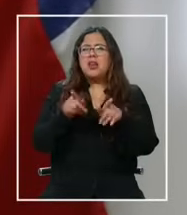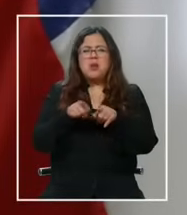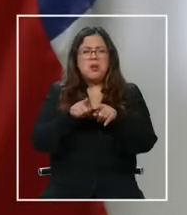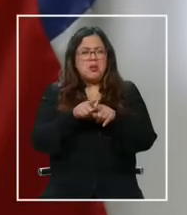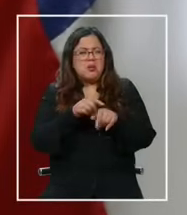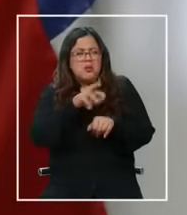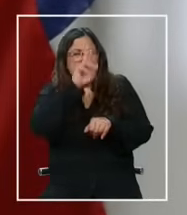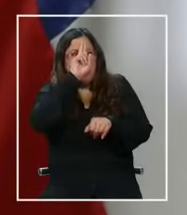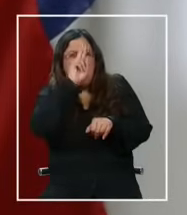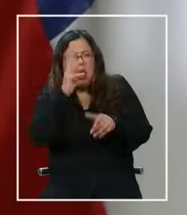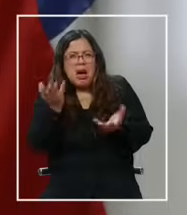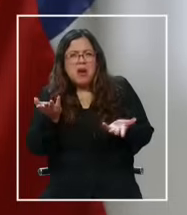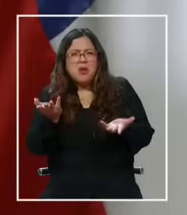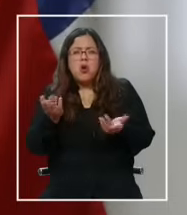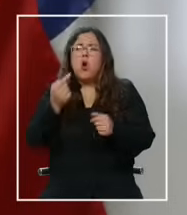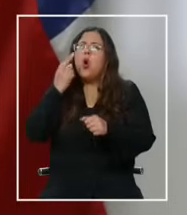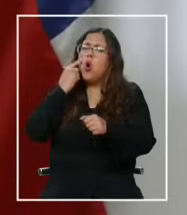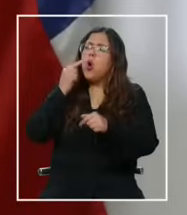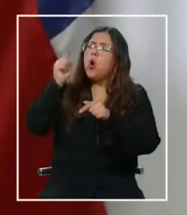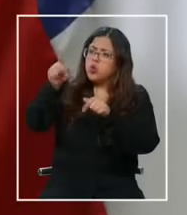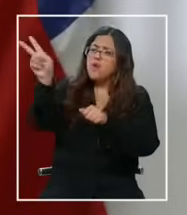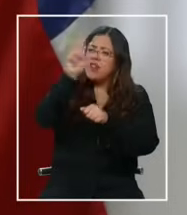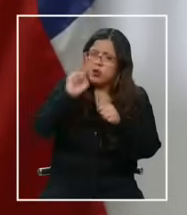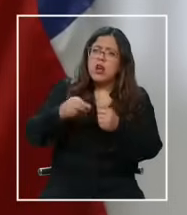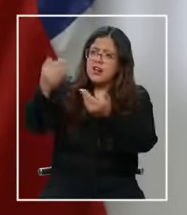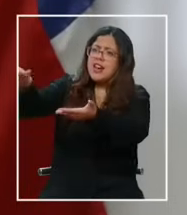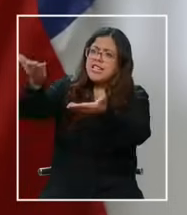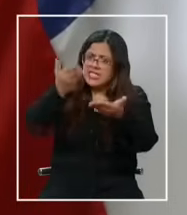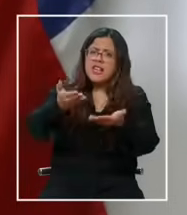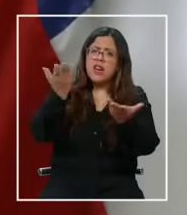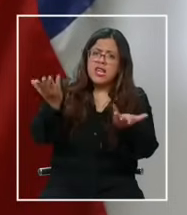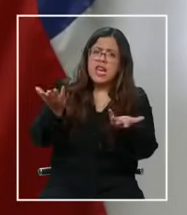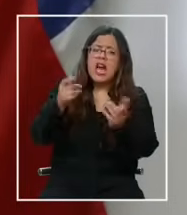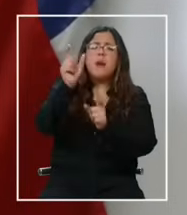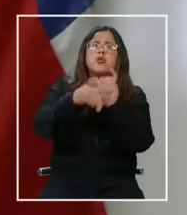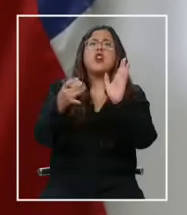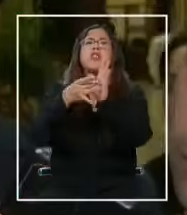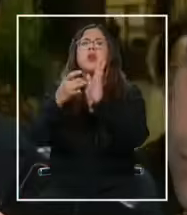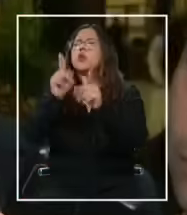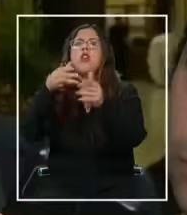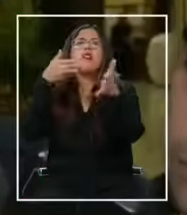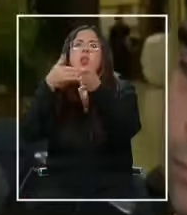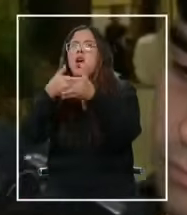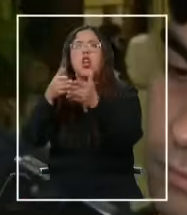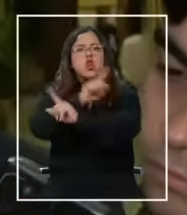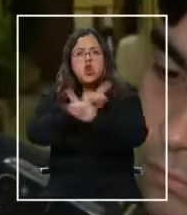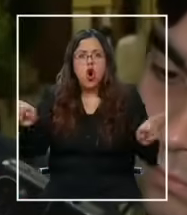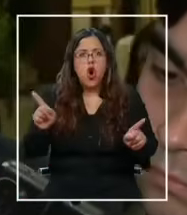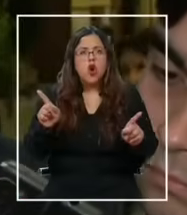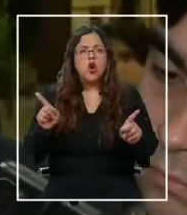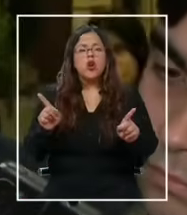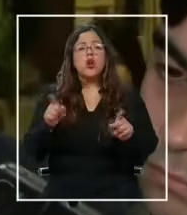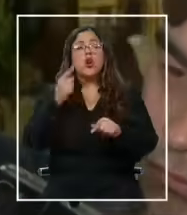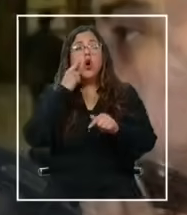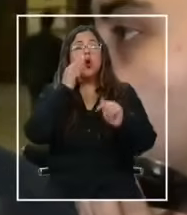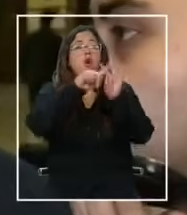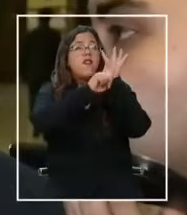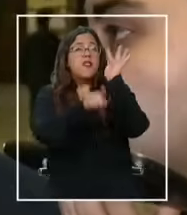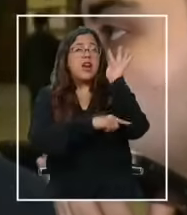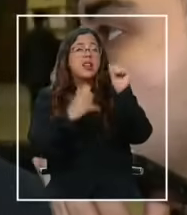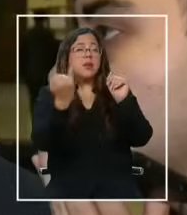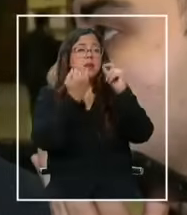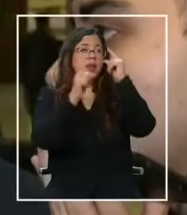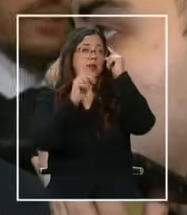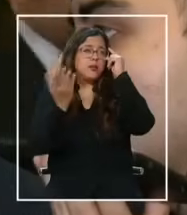Venezuela reciba a sus delincuentes venezolanos de vuelta no le ponga más traba sabemos que el fiscal Will no es un fiscal independiente si